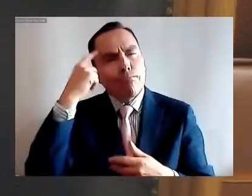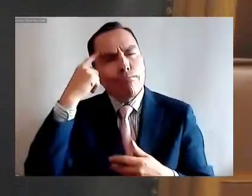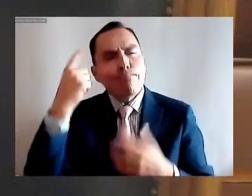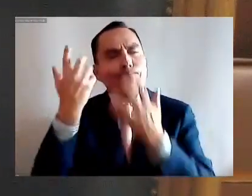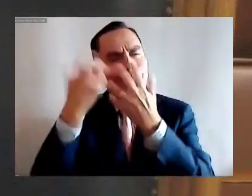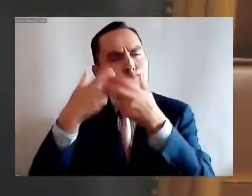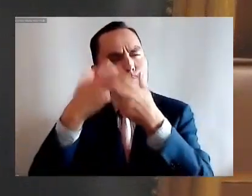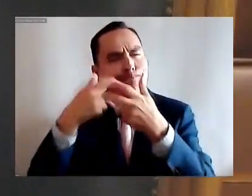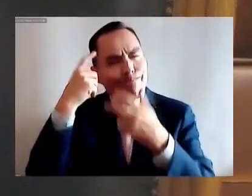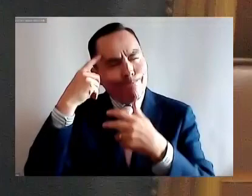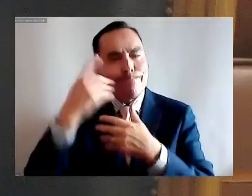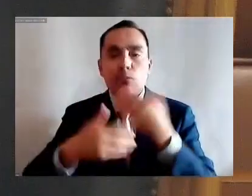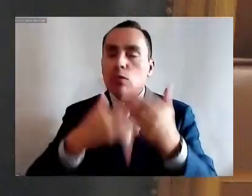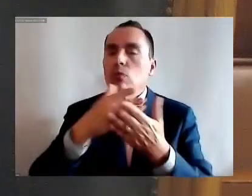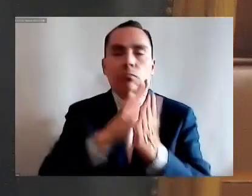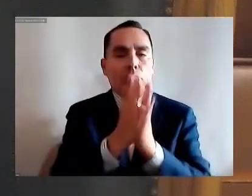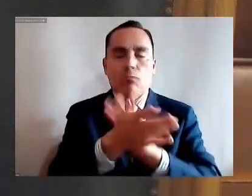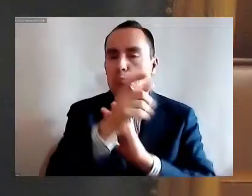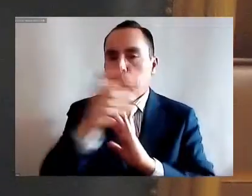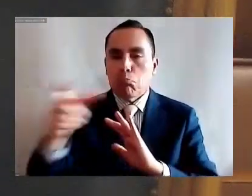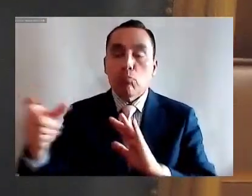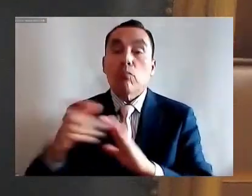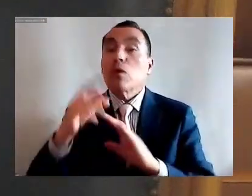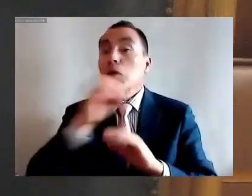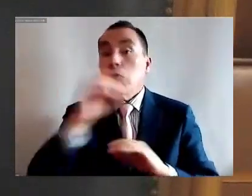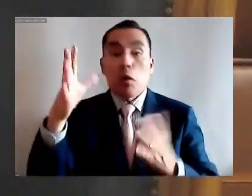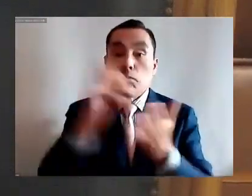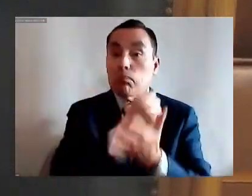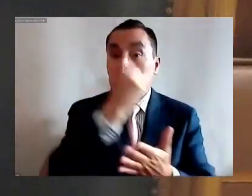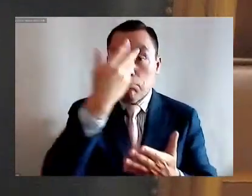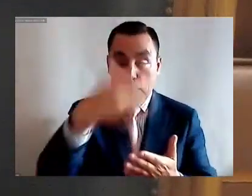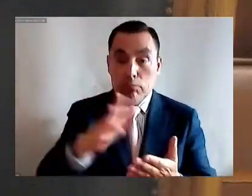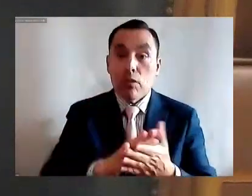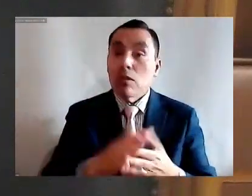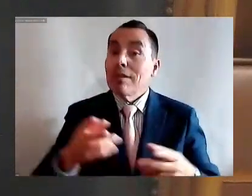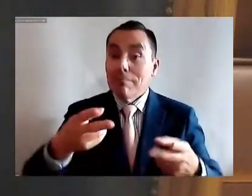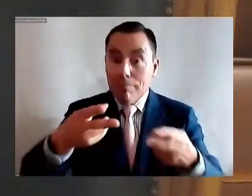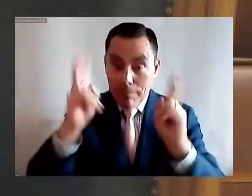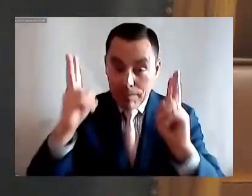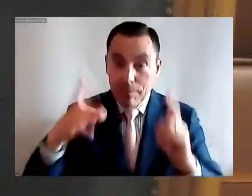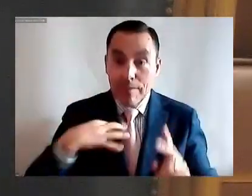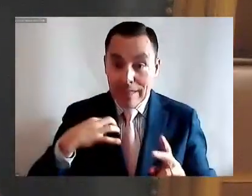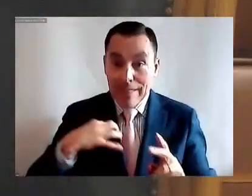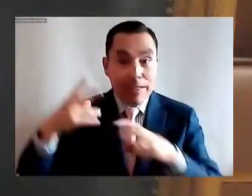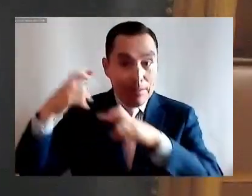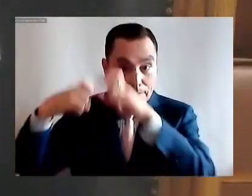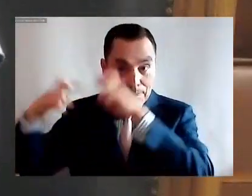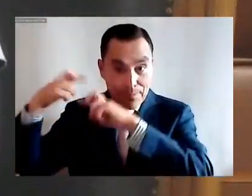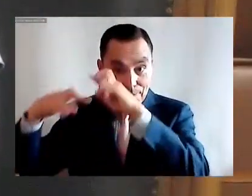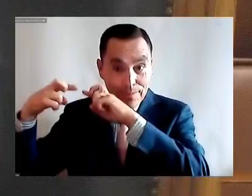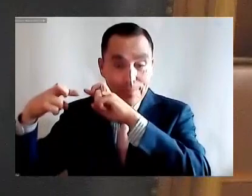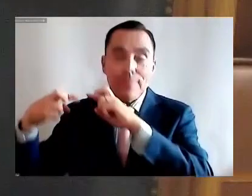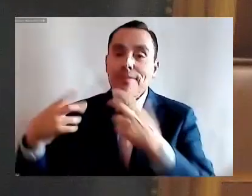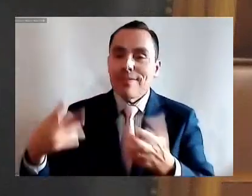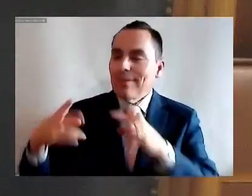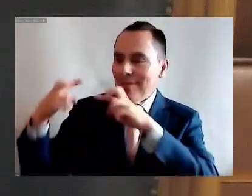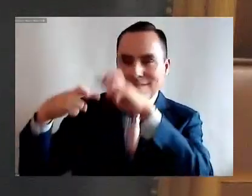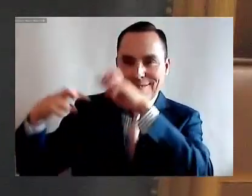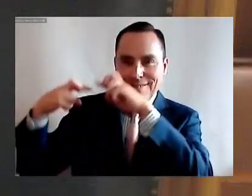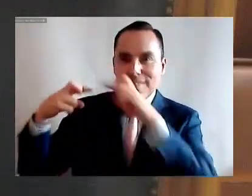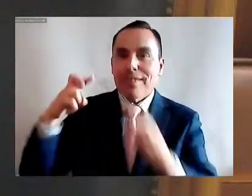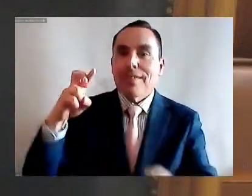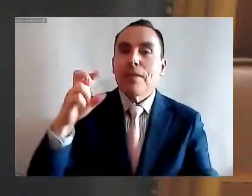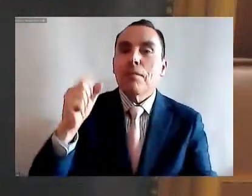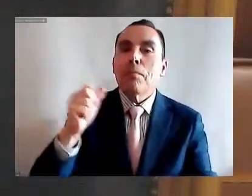supuesto, fundamentalmente, la judicatura de esa competencia de derecho civil patrimonial, donde se supone que tal vez hay un muro en que